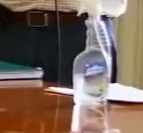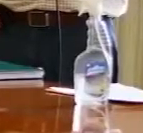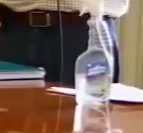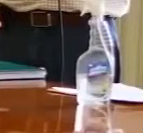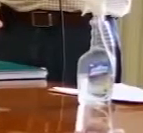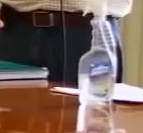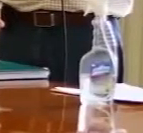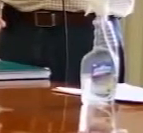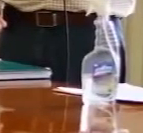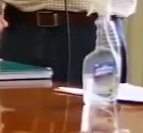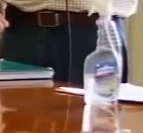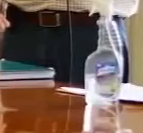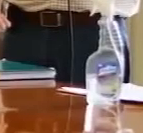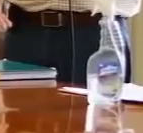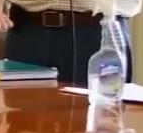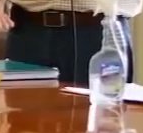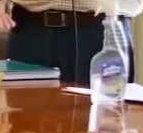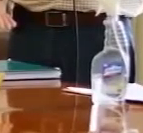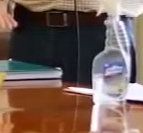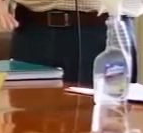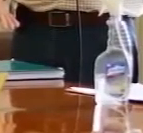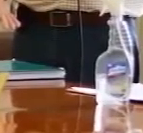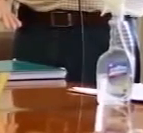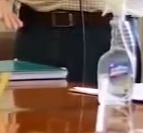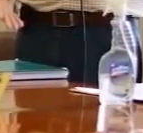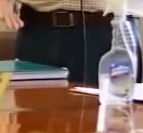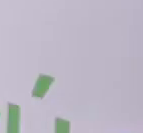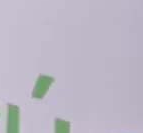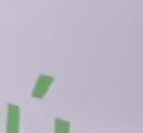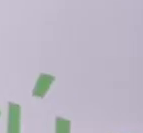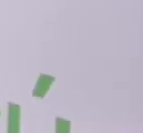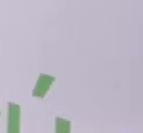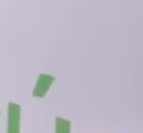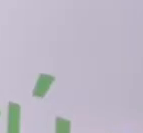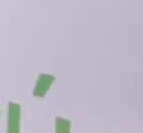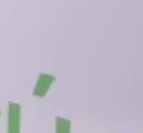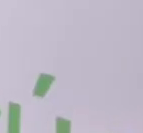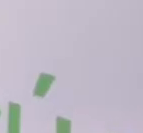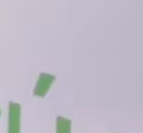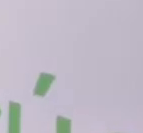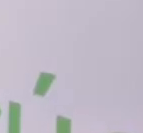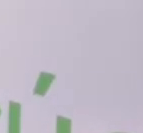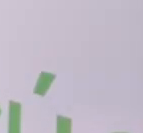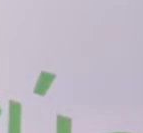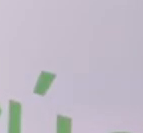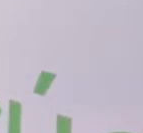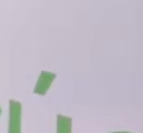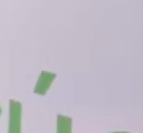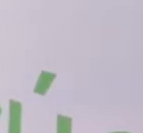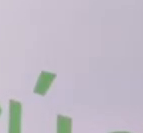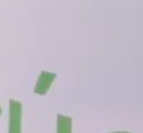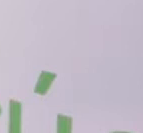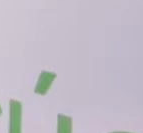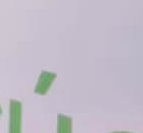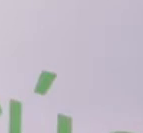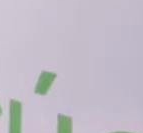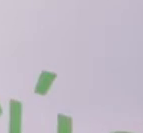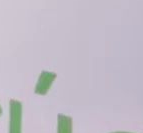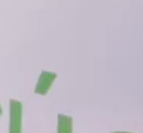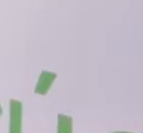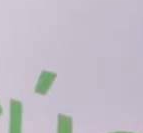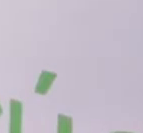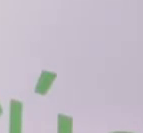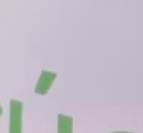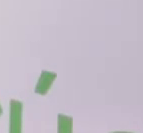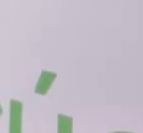239.362.032 pesos. Igualmente, en la contratación de servicio de vigilancia y seguridad privada participaron 8 oferentes, duplicando la cifra